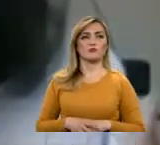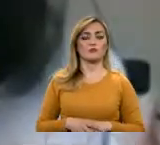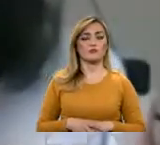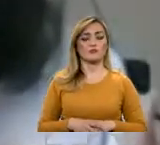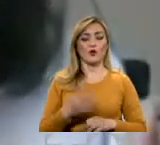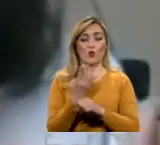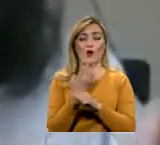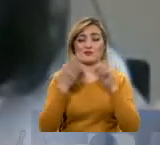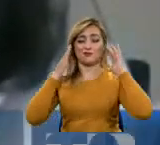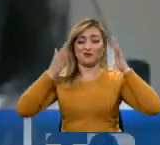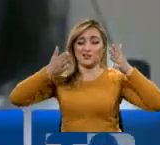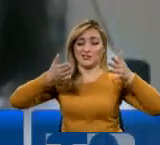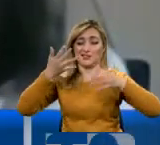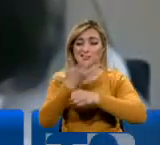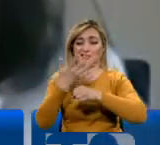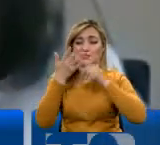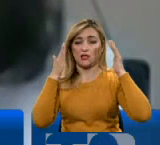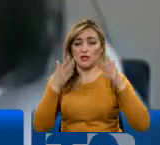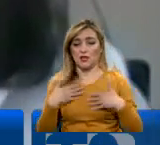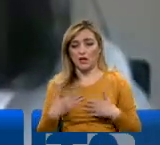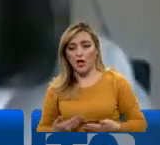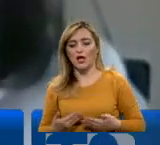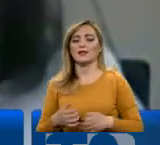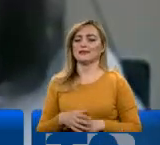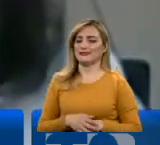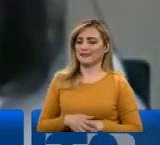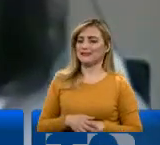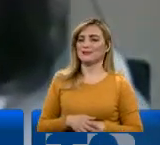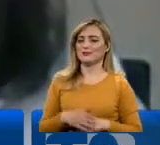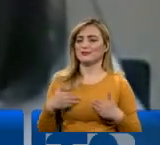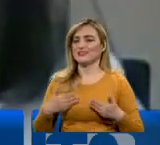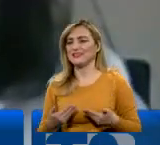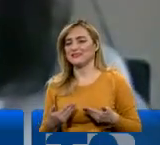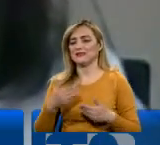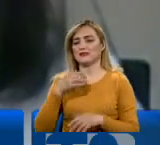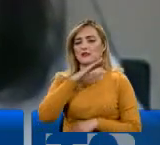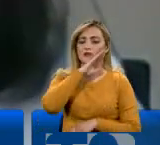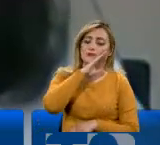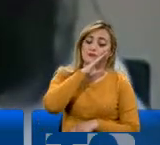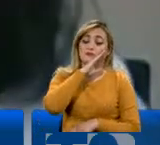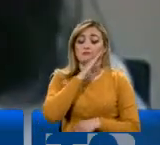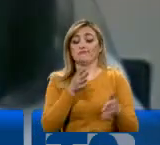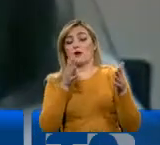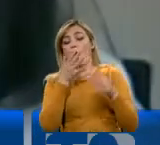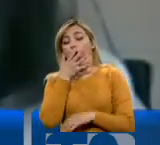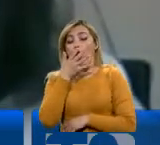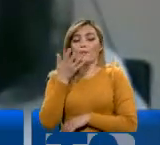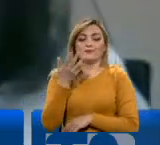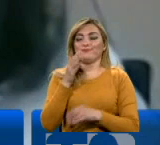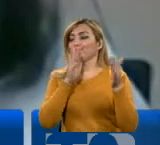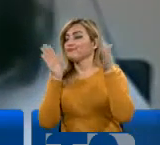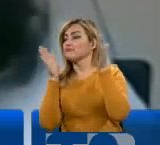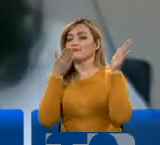sea, 4 horas, 5 horas, ya no tienen. Entonces, ahí es cuando empiezan a estar decaídos, con sueño, a dejar de prestar atención, a